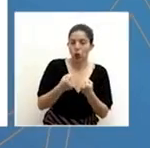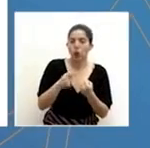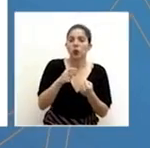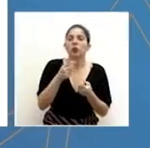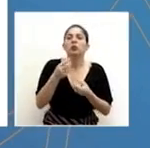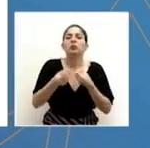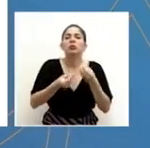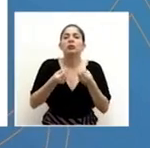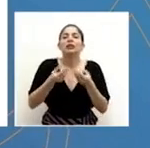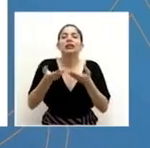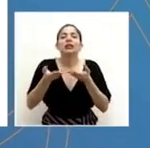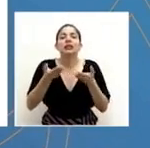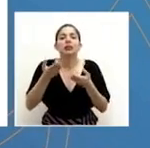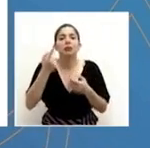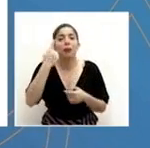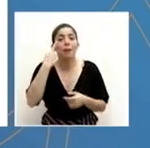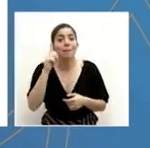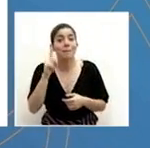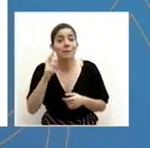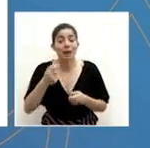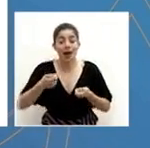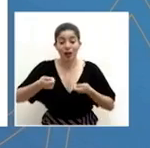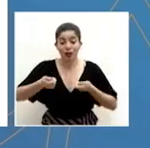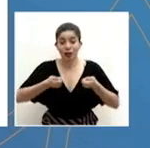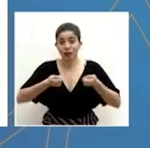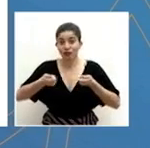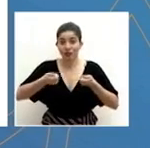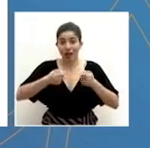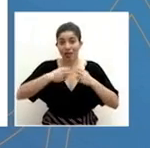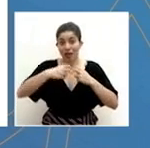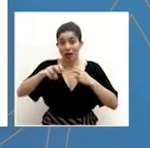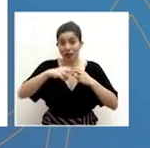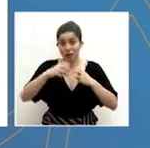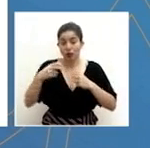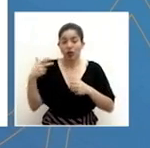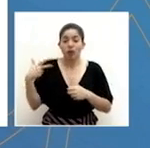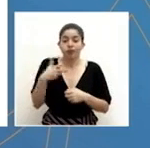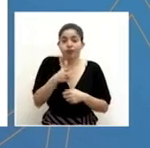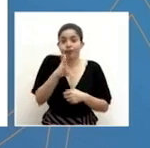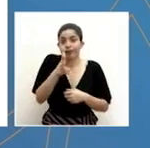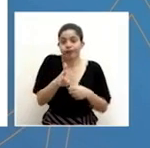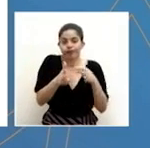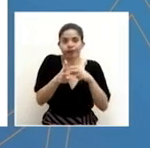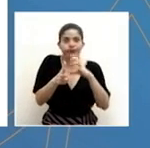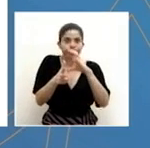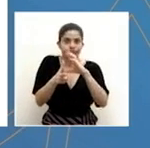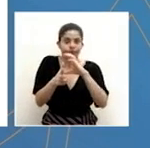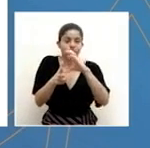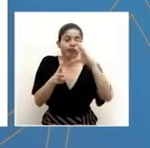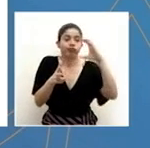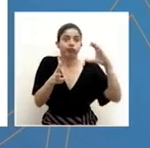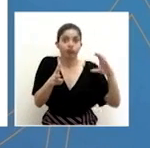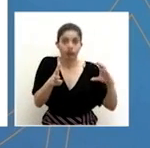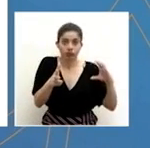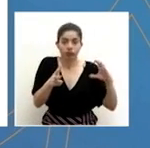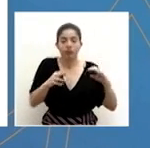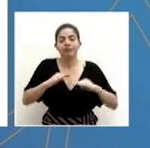Van a servir para que los transportistas lleguen con la carga,